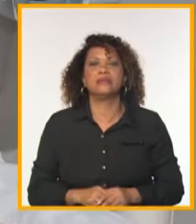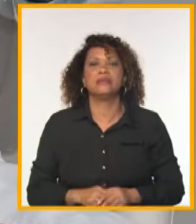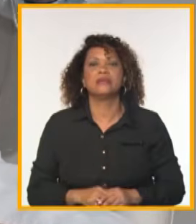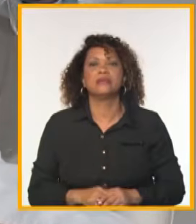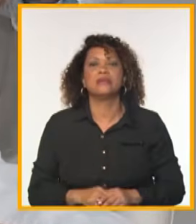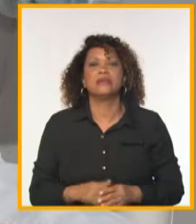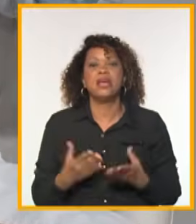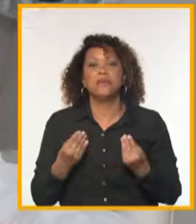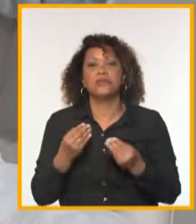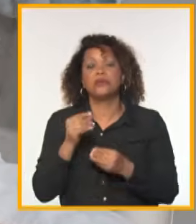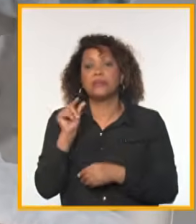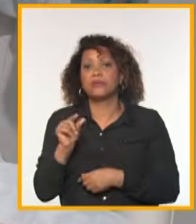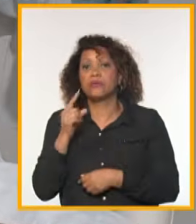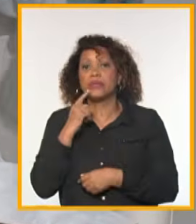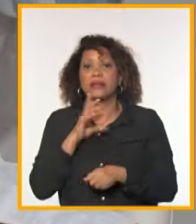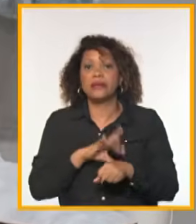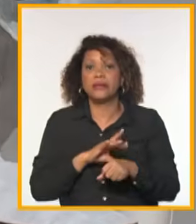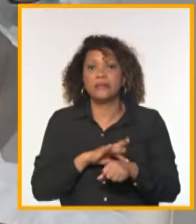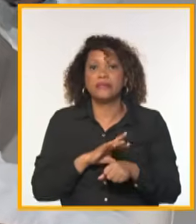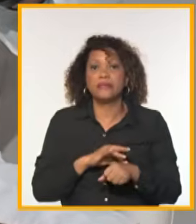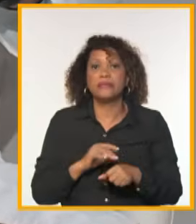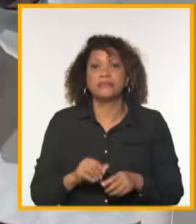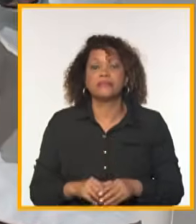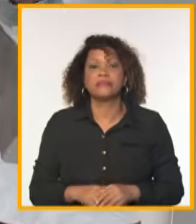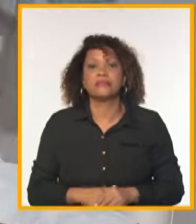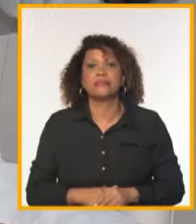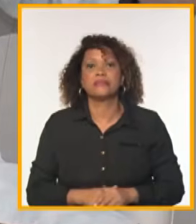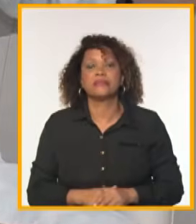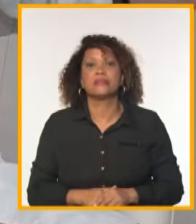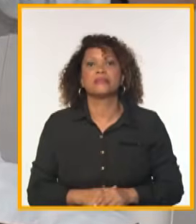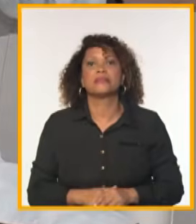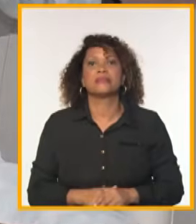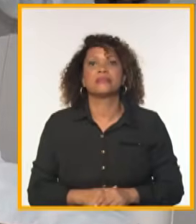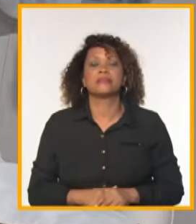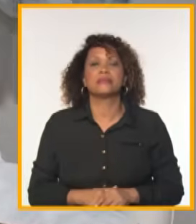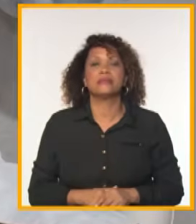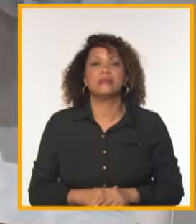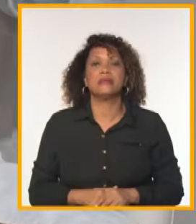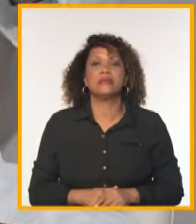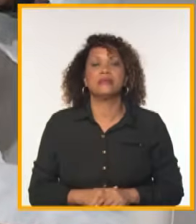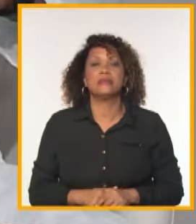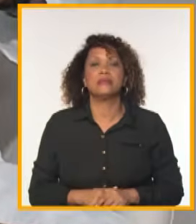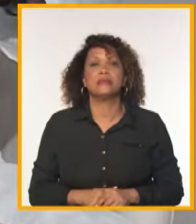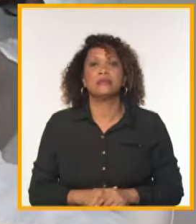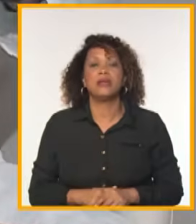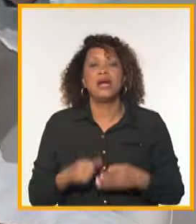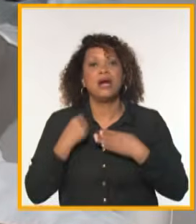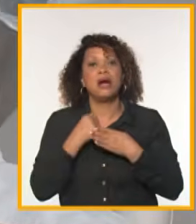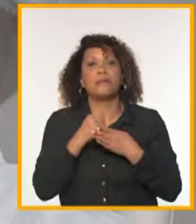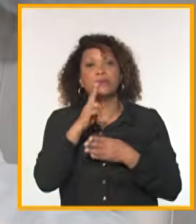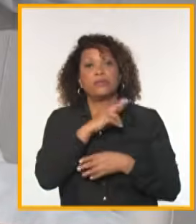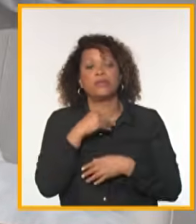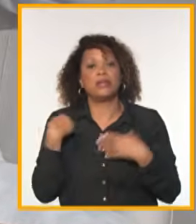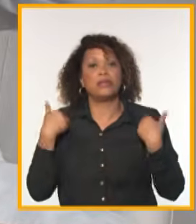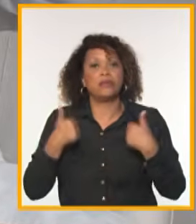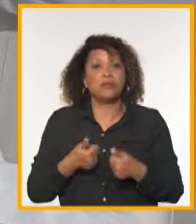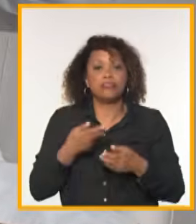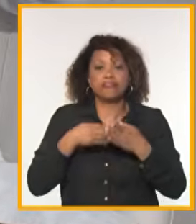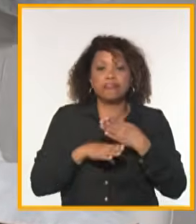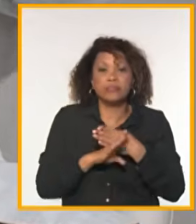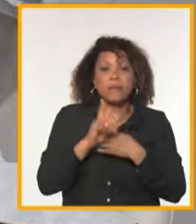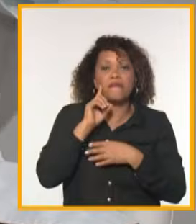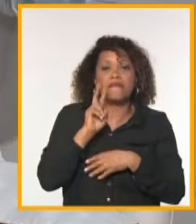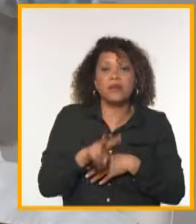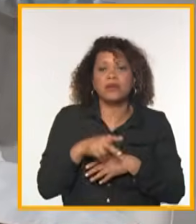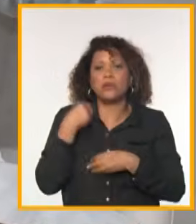pacientes conocen que yo abrí las puertas de la dirección para que ellos entraran, para escuchar sus problemas,